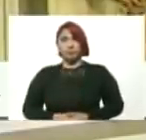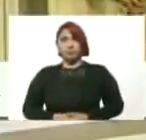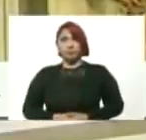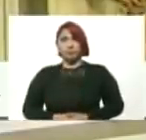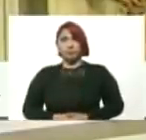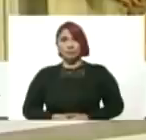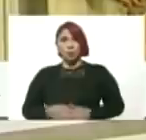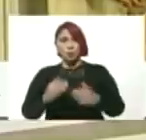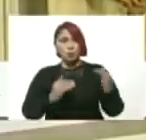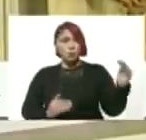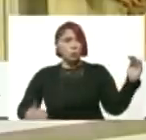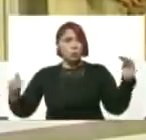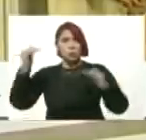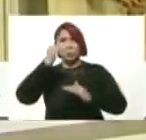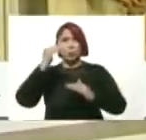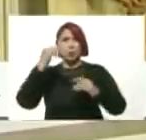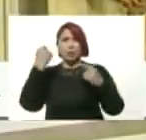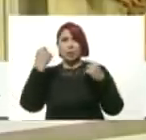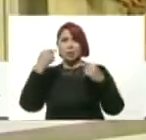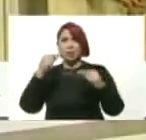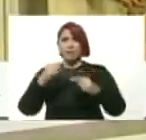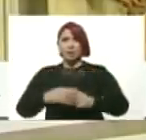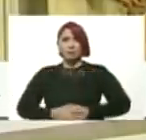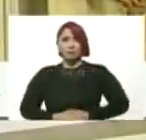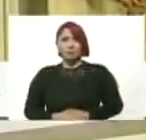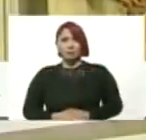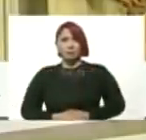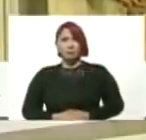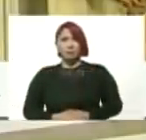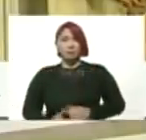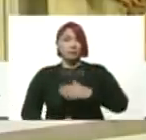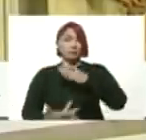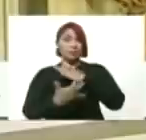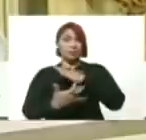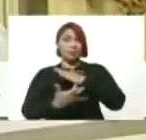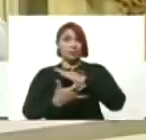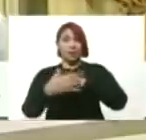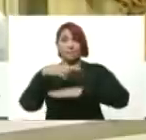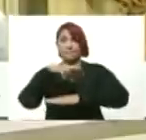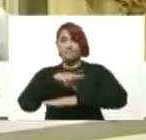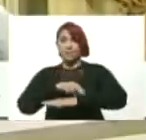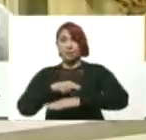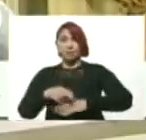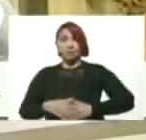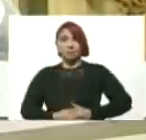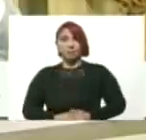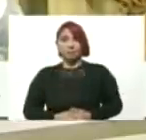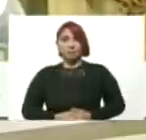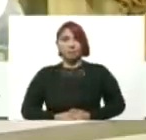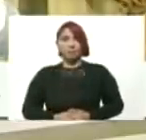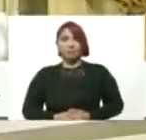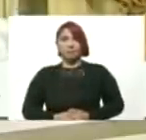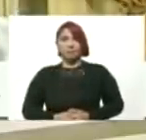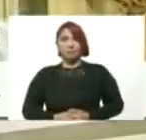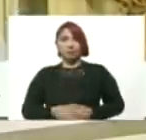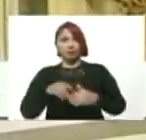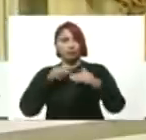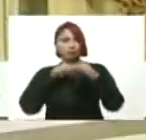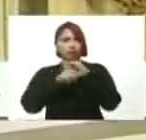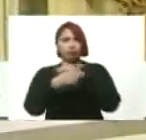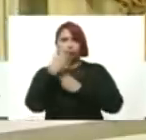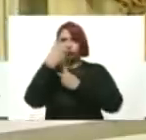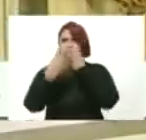al máximo nivel de la tele medicina de lml telemedicina adentro